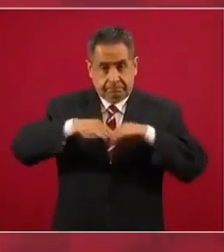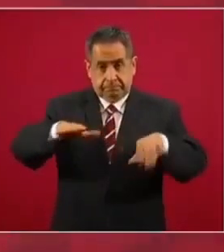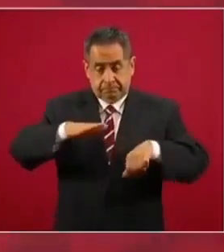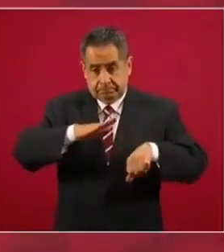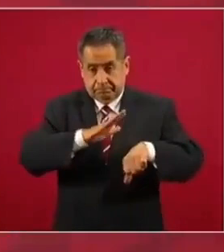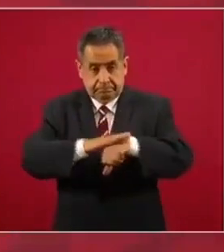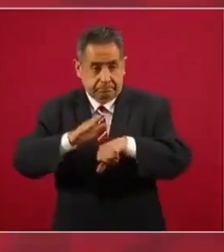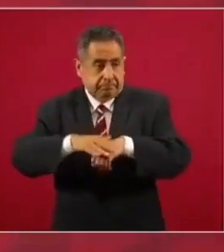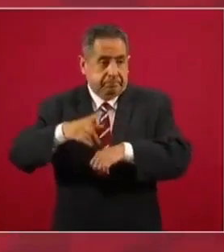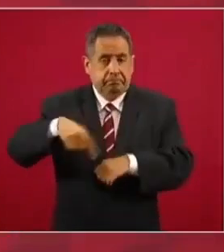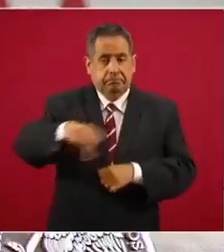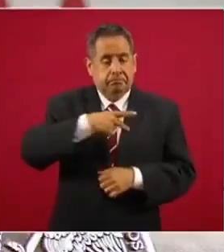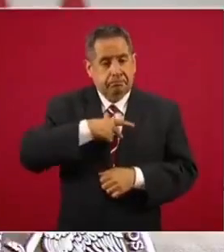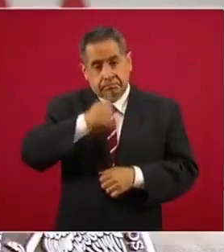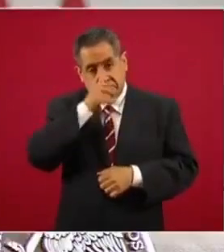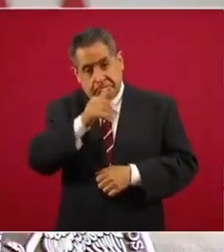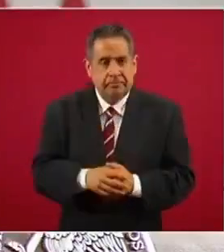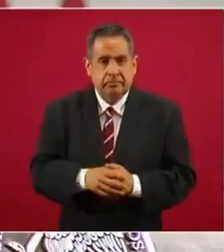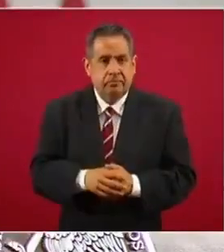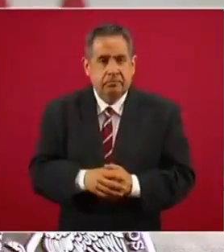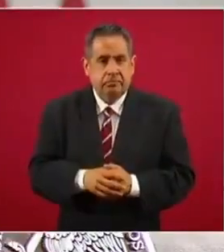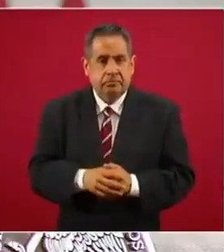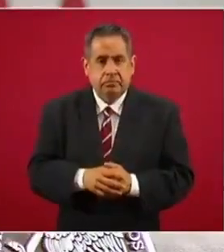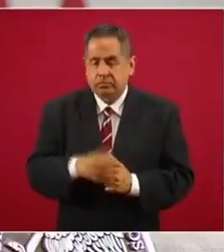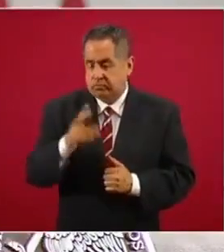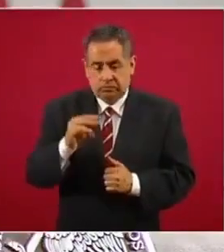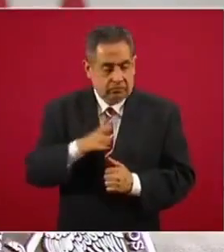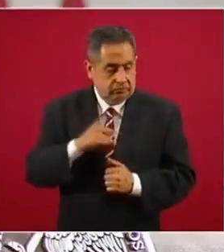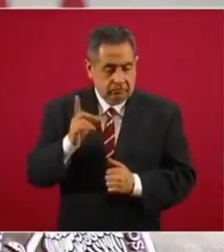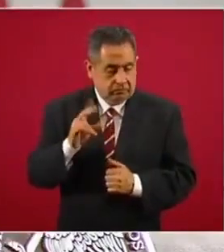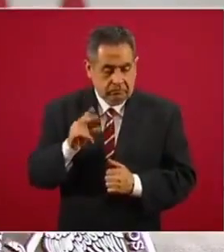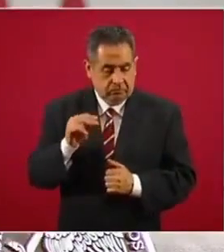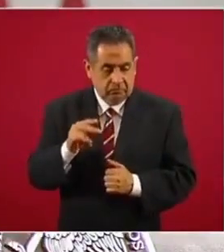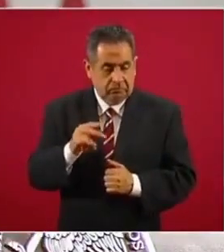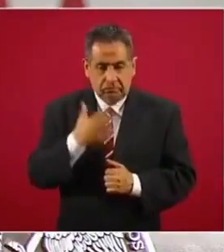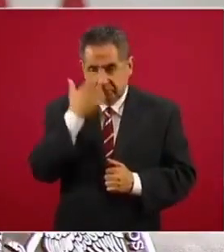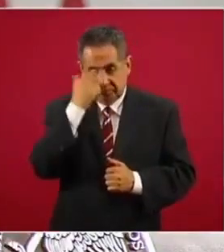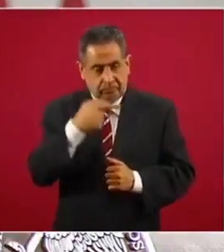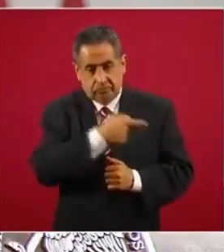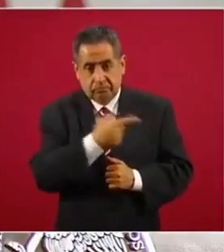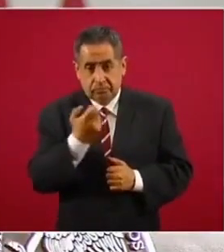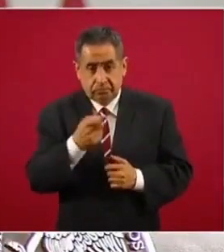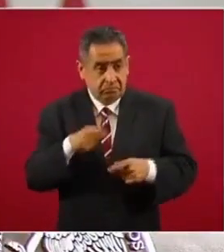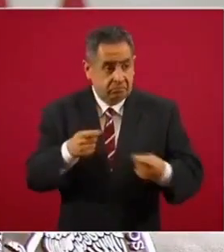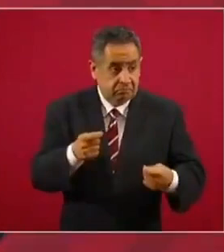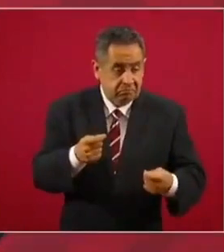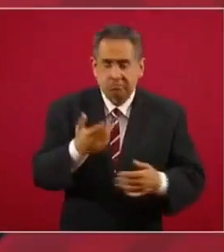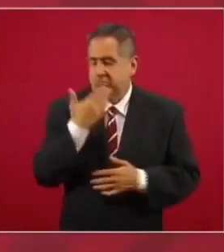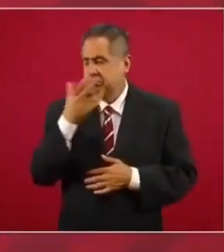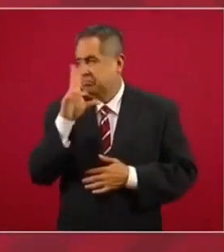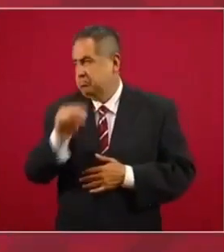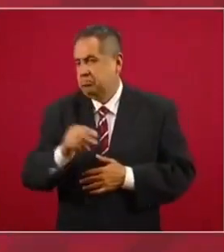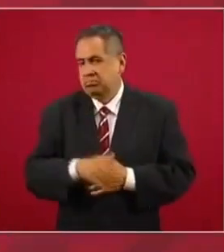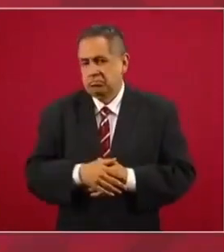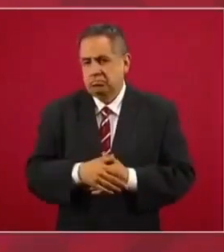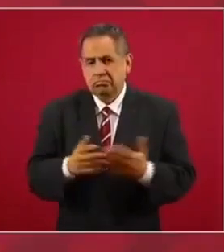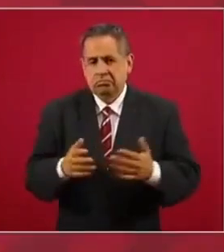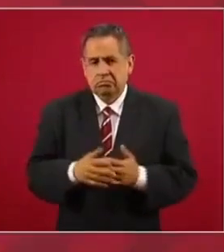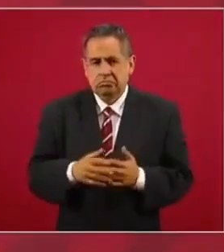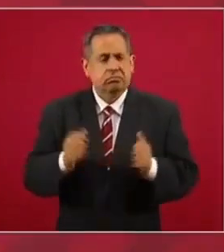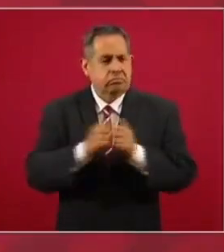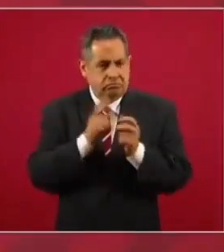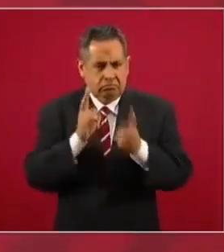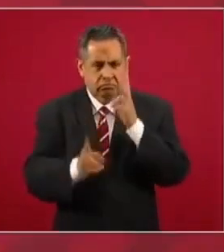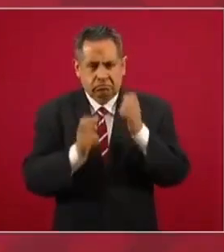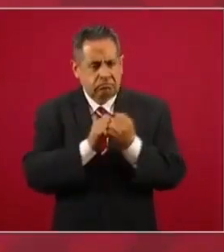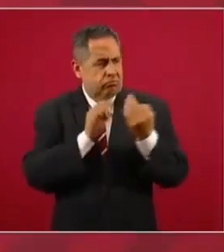que están protestando que no hay justificación. ¿Por qué no van y hablan con